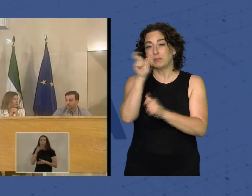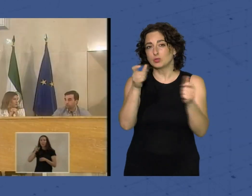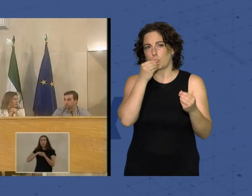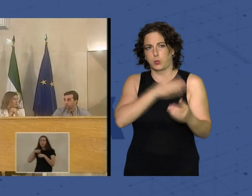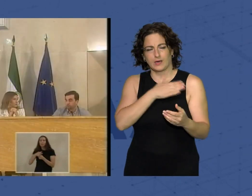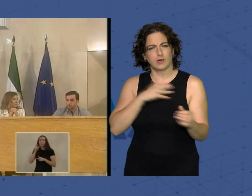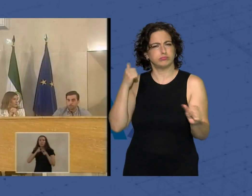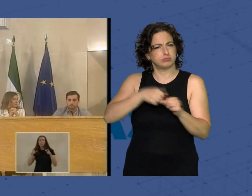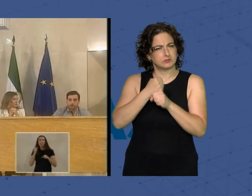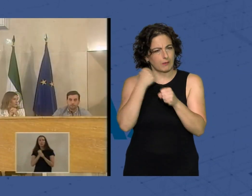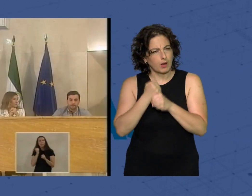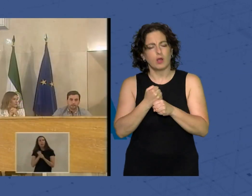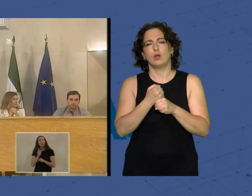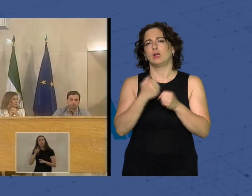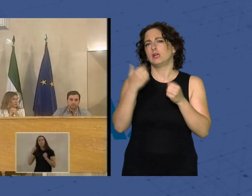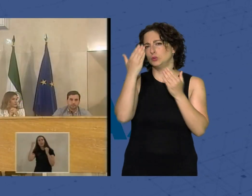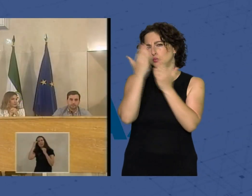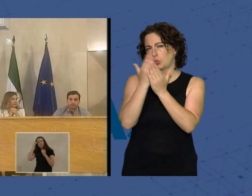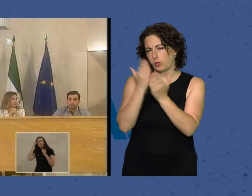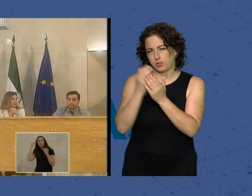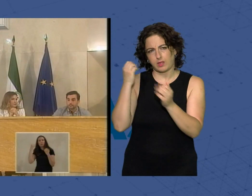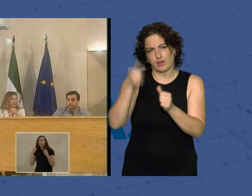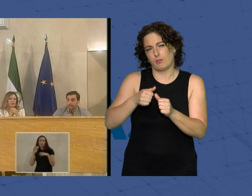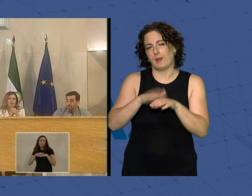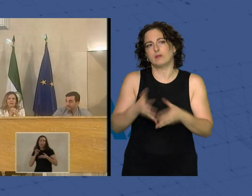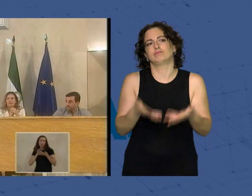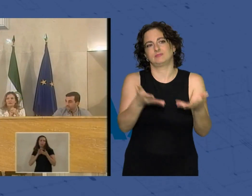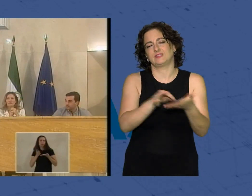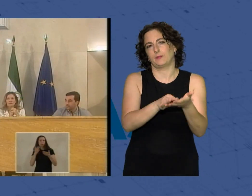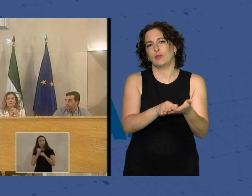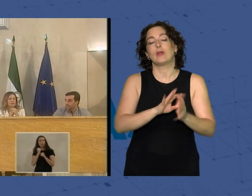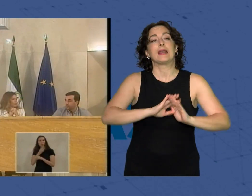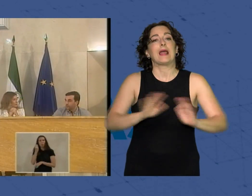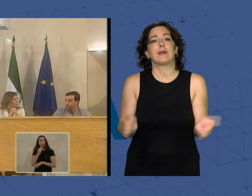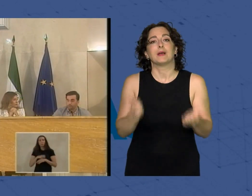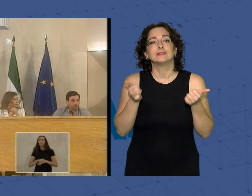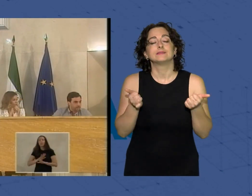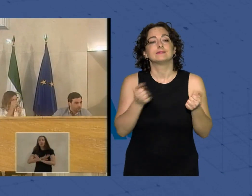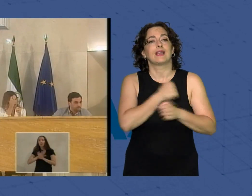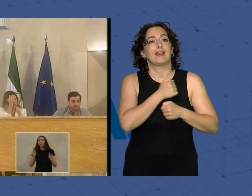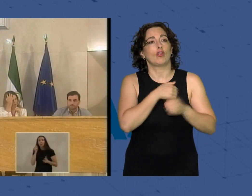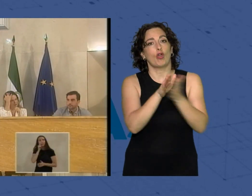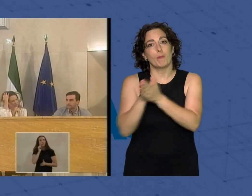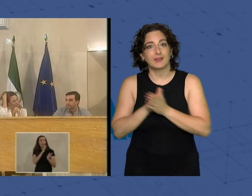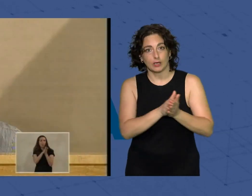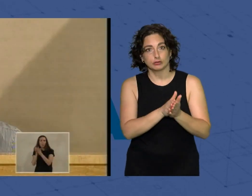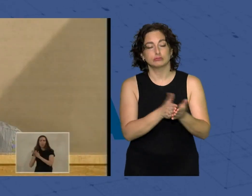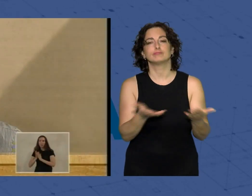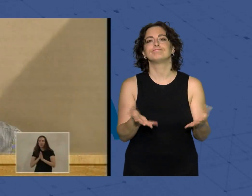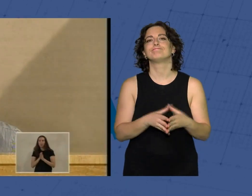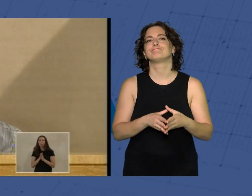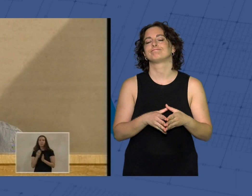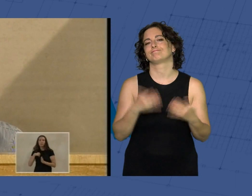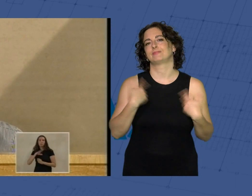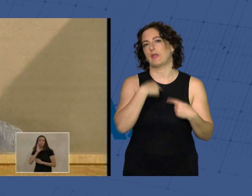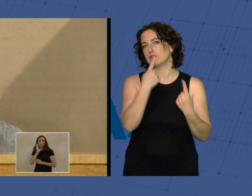trabajado y que han estudiado mucho para poder servirles. Nada más, queridos compañeros, como he